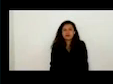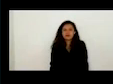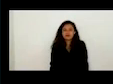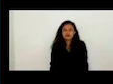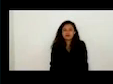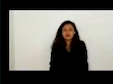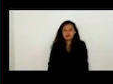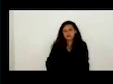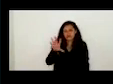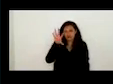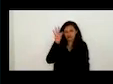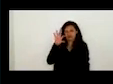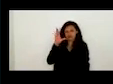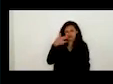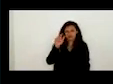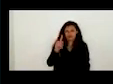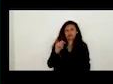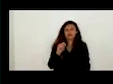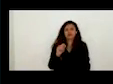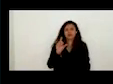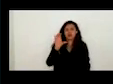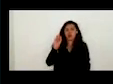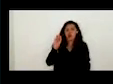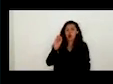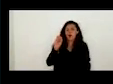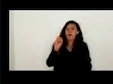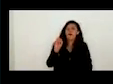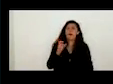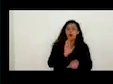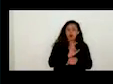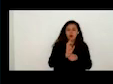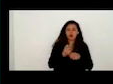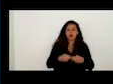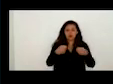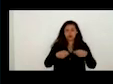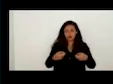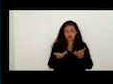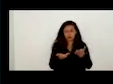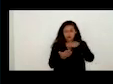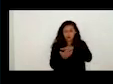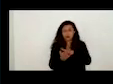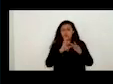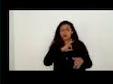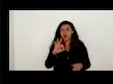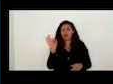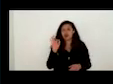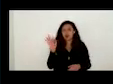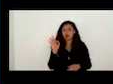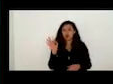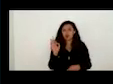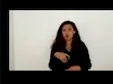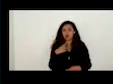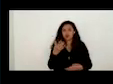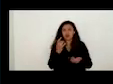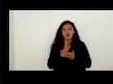No lo encuentro aquí en el chat, pero alguien puso por ahí un omelette tan sencillo que pudiera hacer, me dijeron por ahí la otra vez, solamente teníamos cebolla